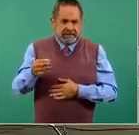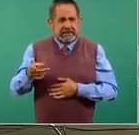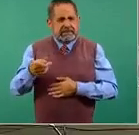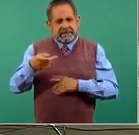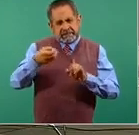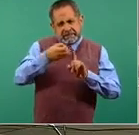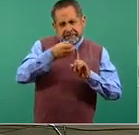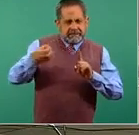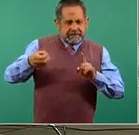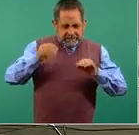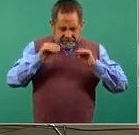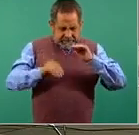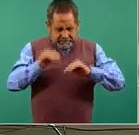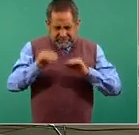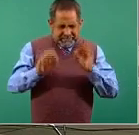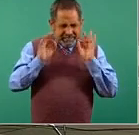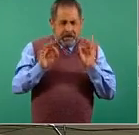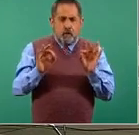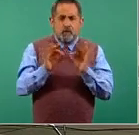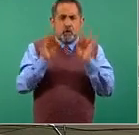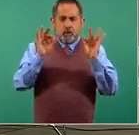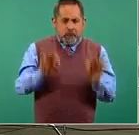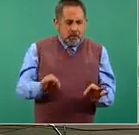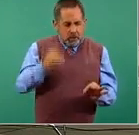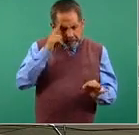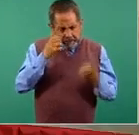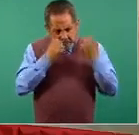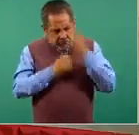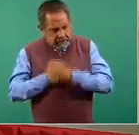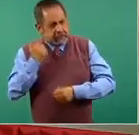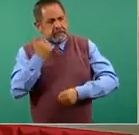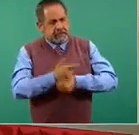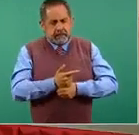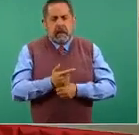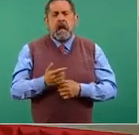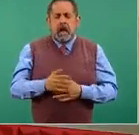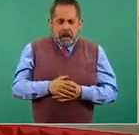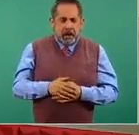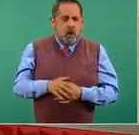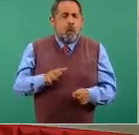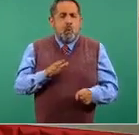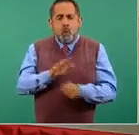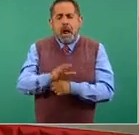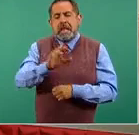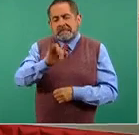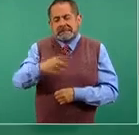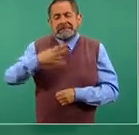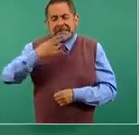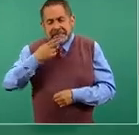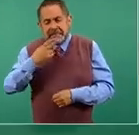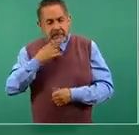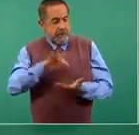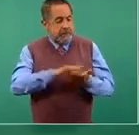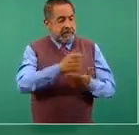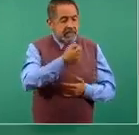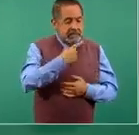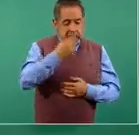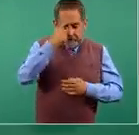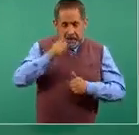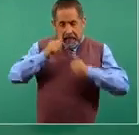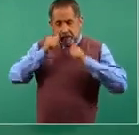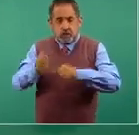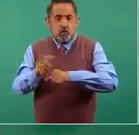tener una evaluación expedita de aquellos insumos que son relevantes para la atención de